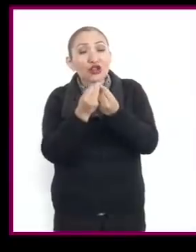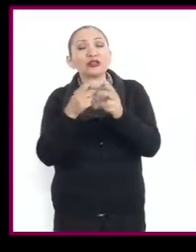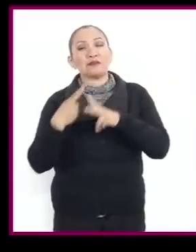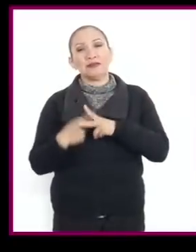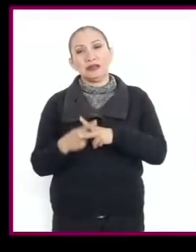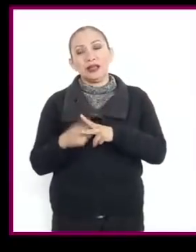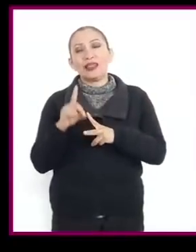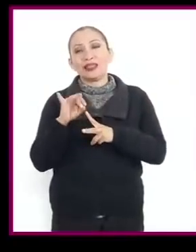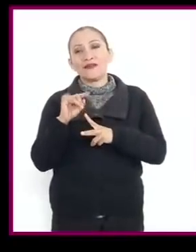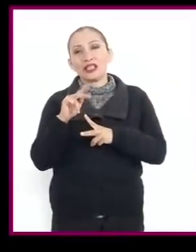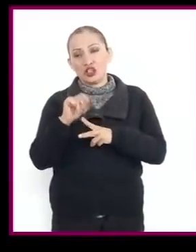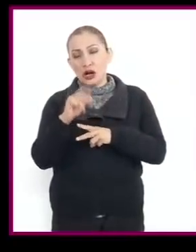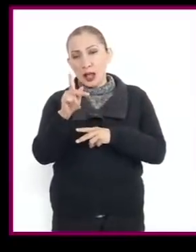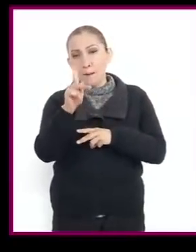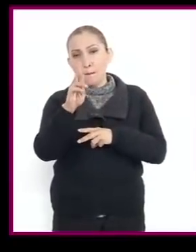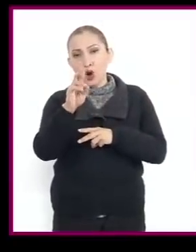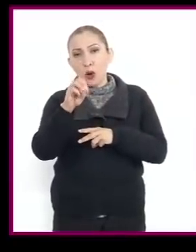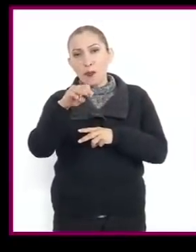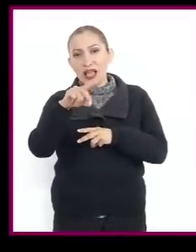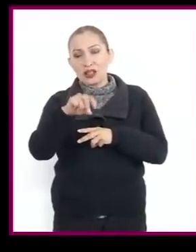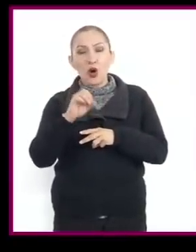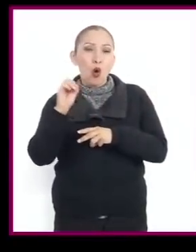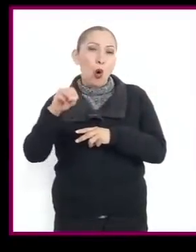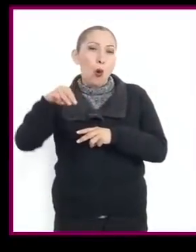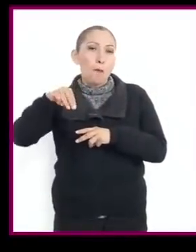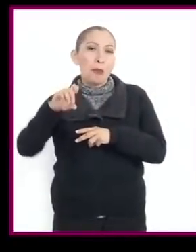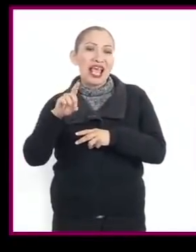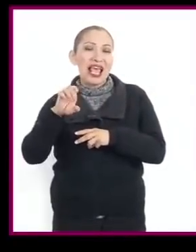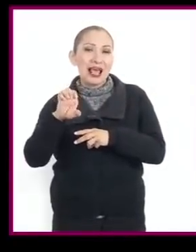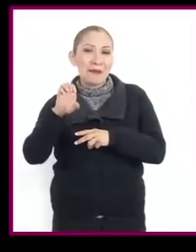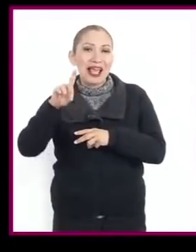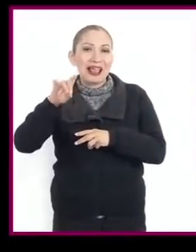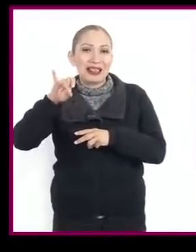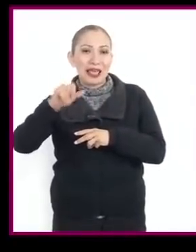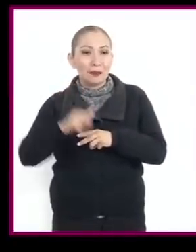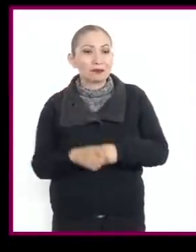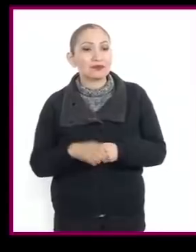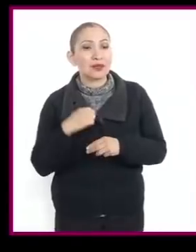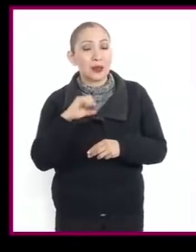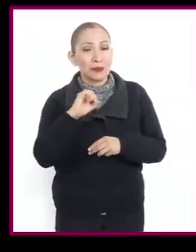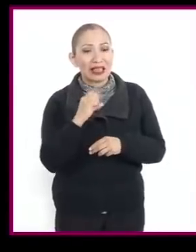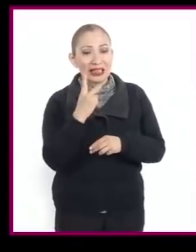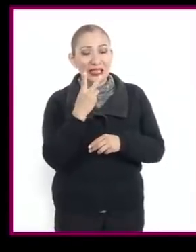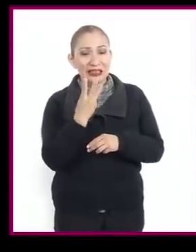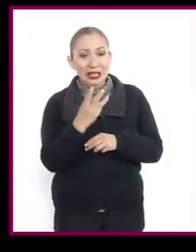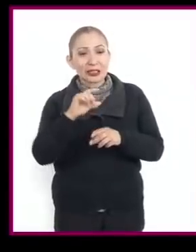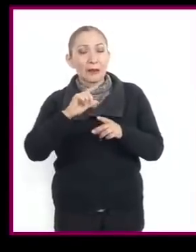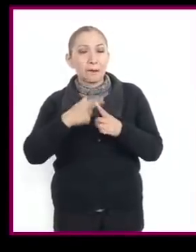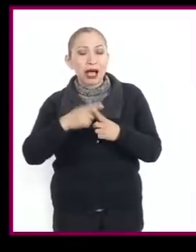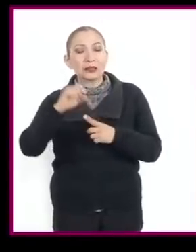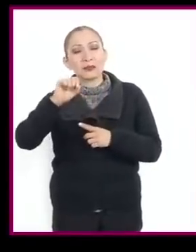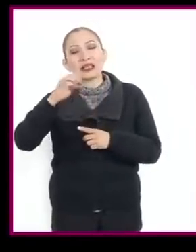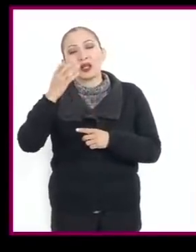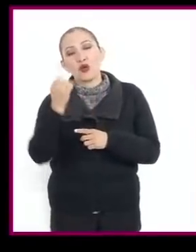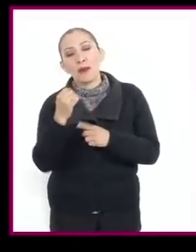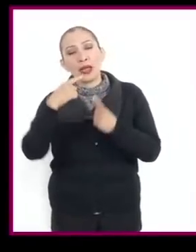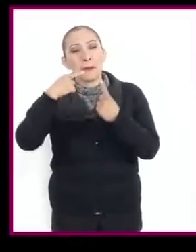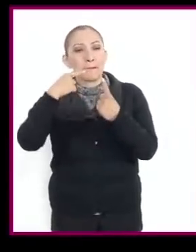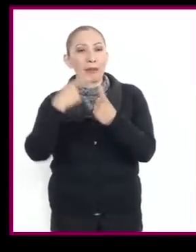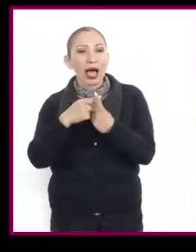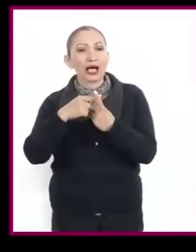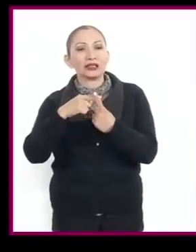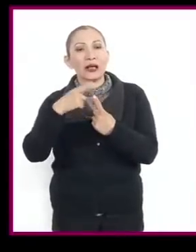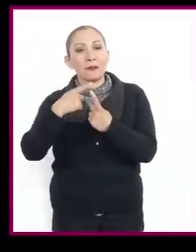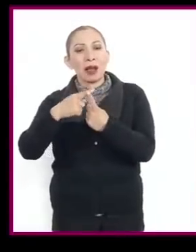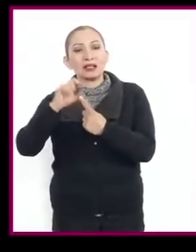había, ese es el promedio o la media. Entonces la media sería 23 más 29